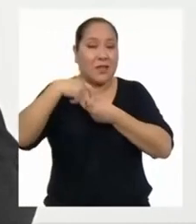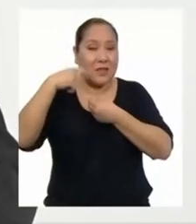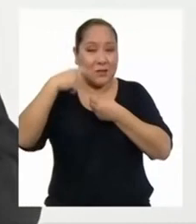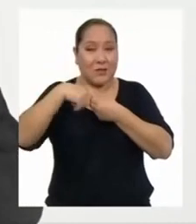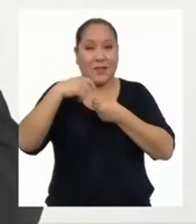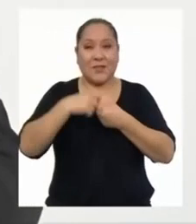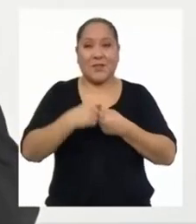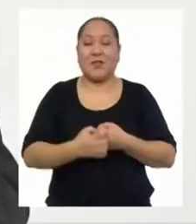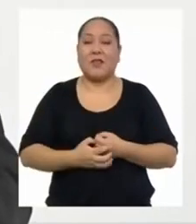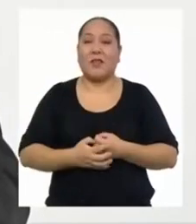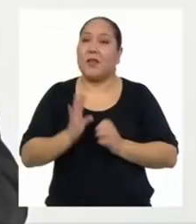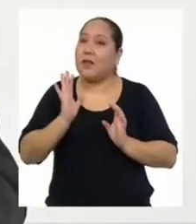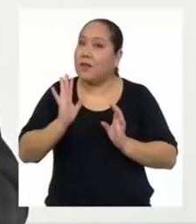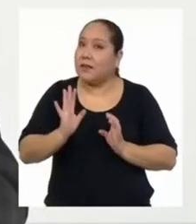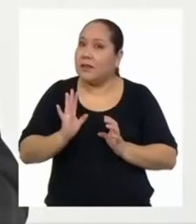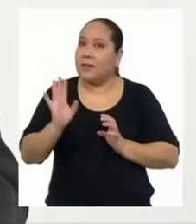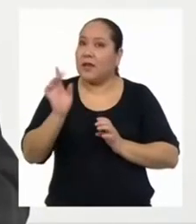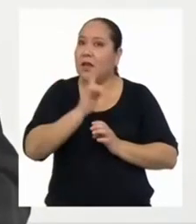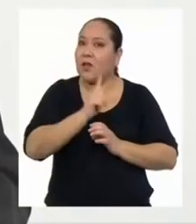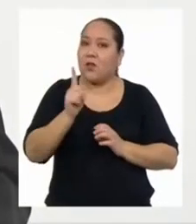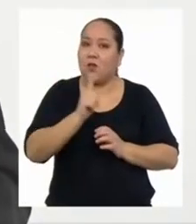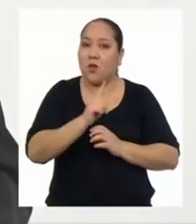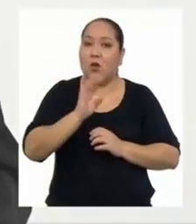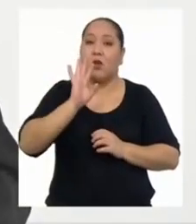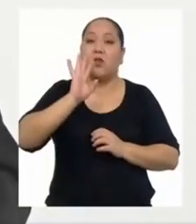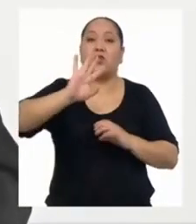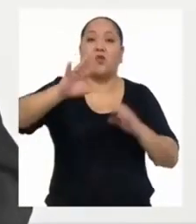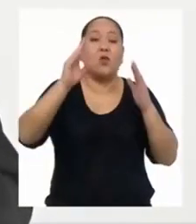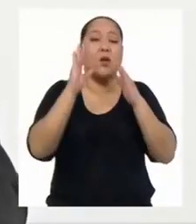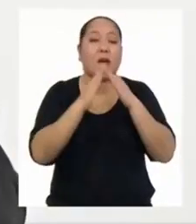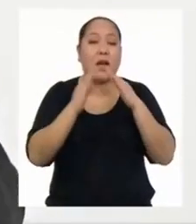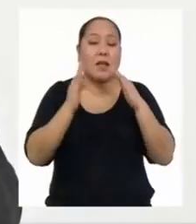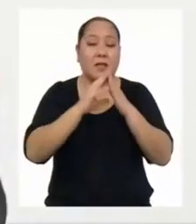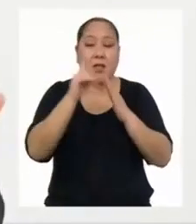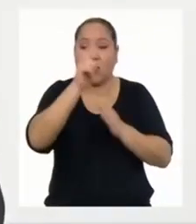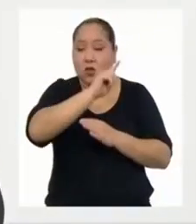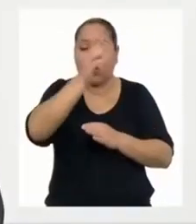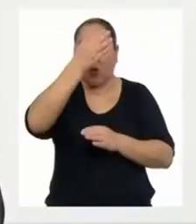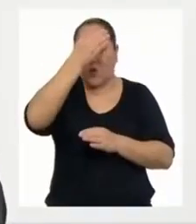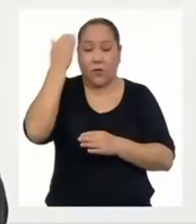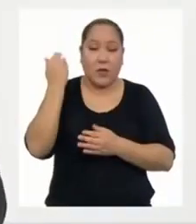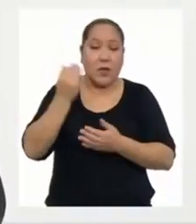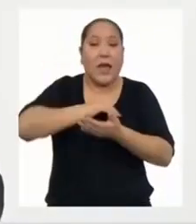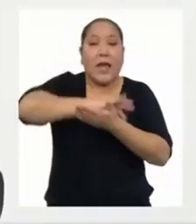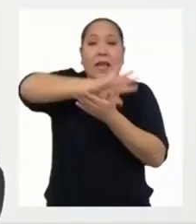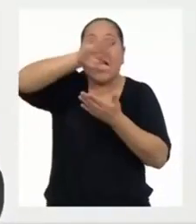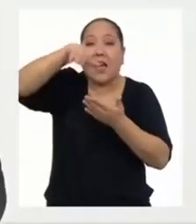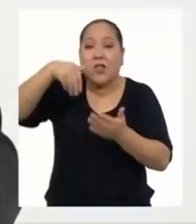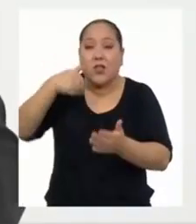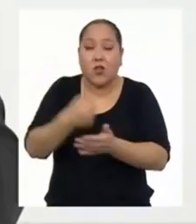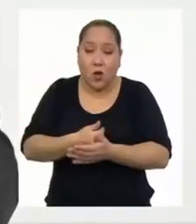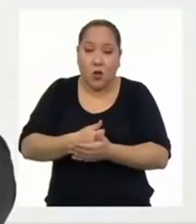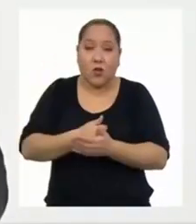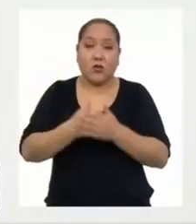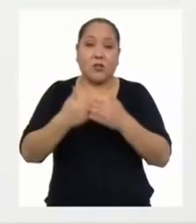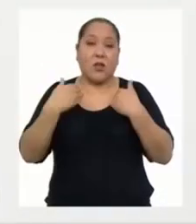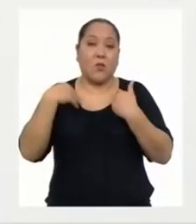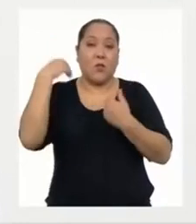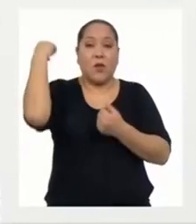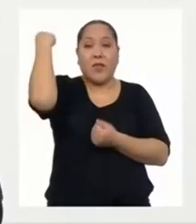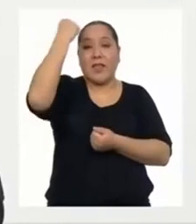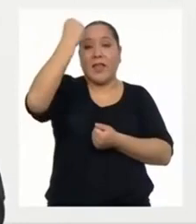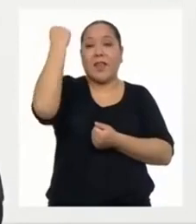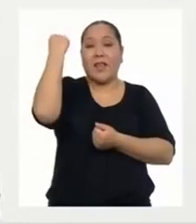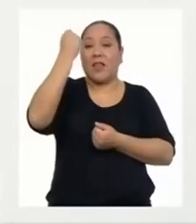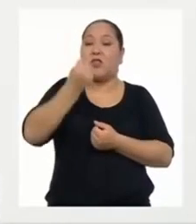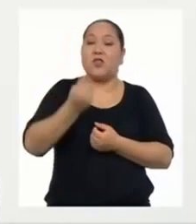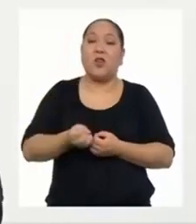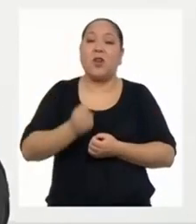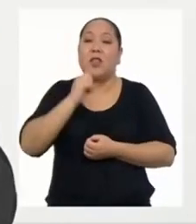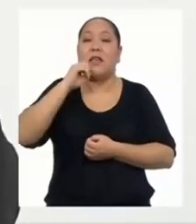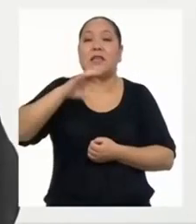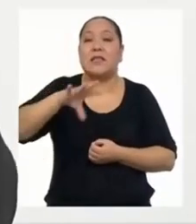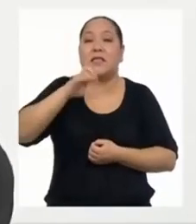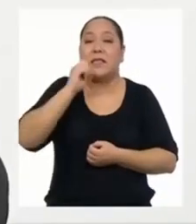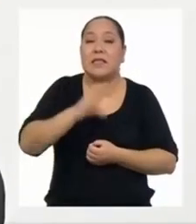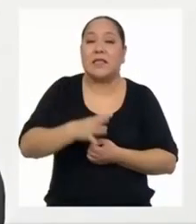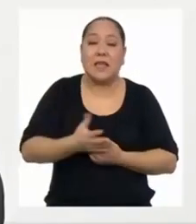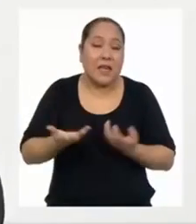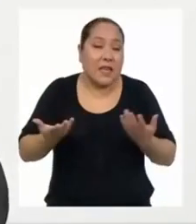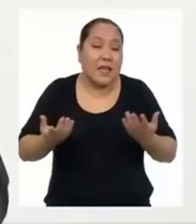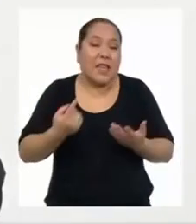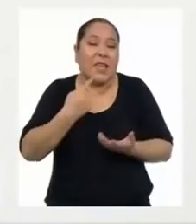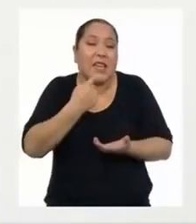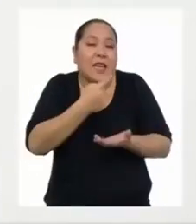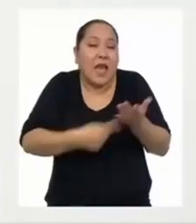y que nadie en casa se olvide que todas y todos tenemos derecho a expresarnos y a decir lo